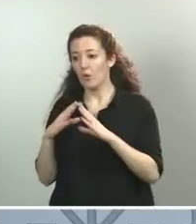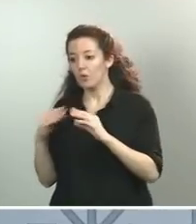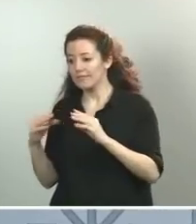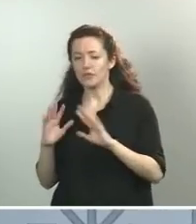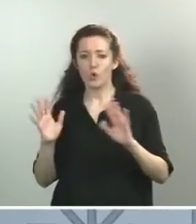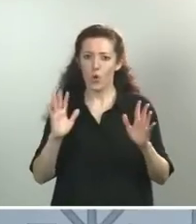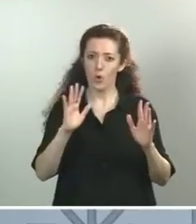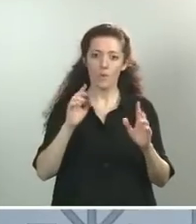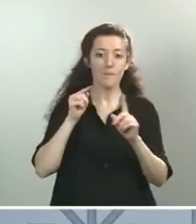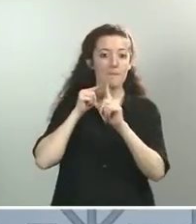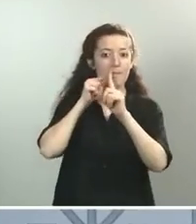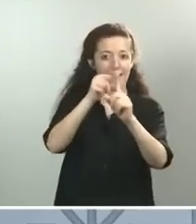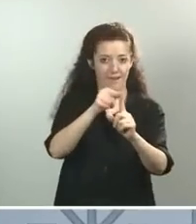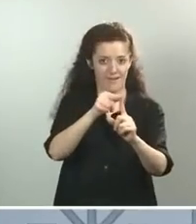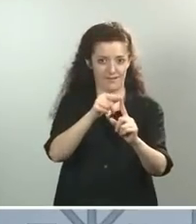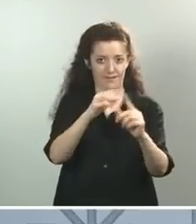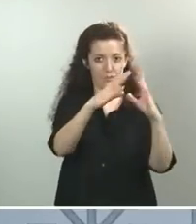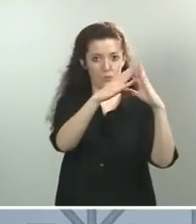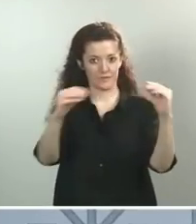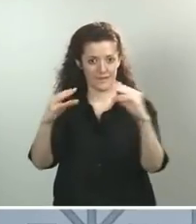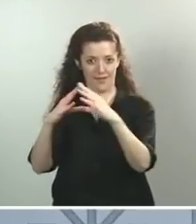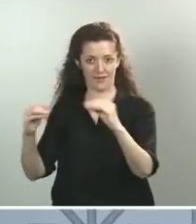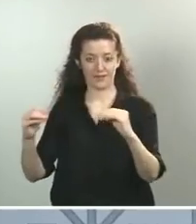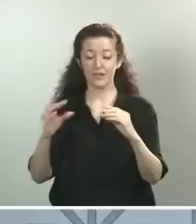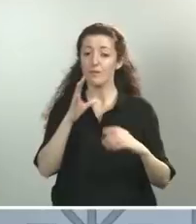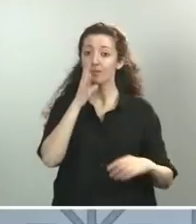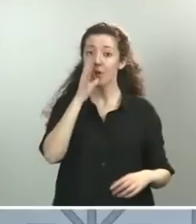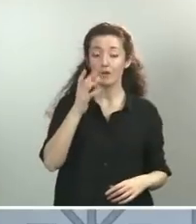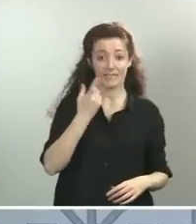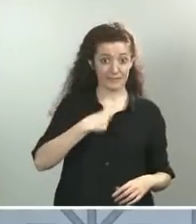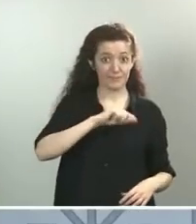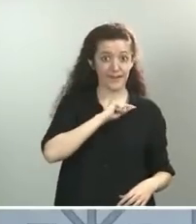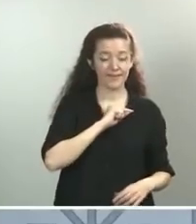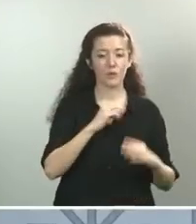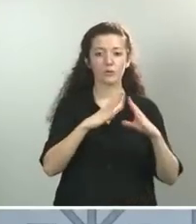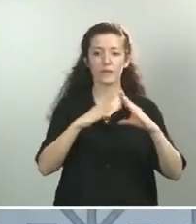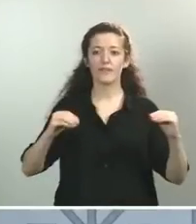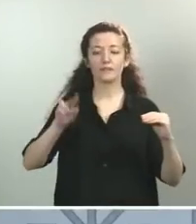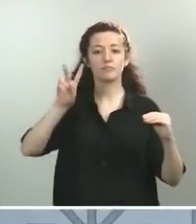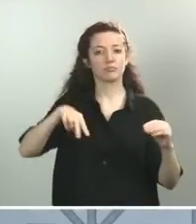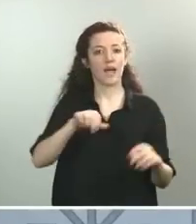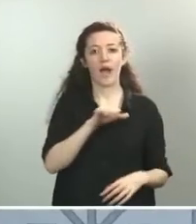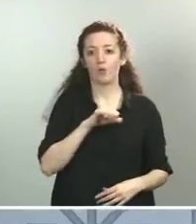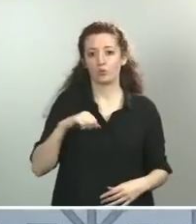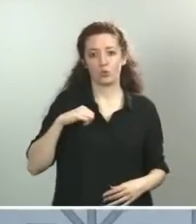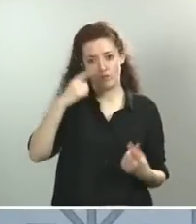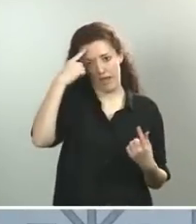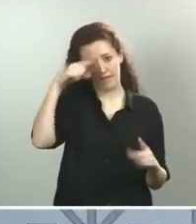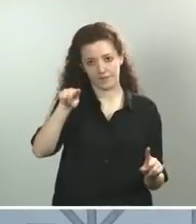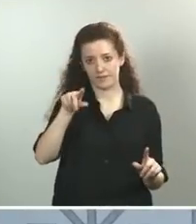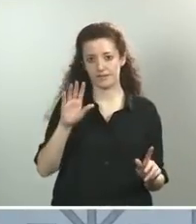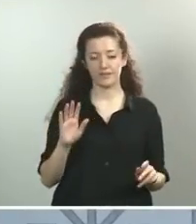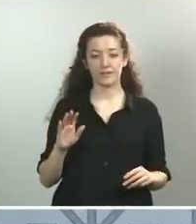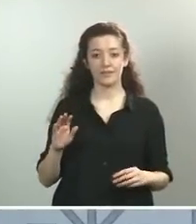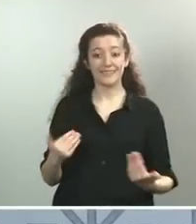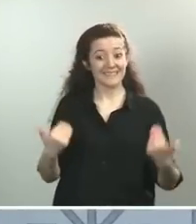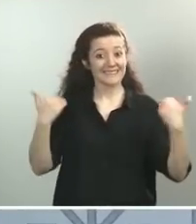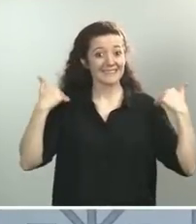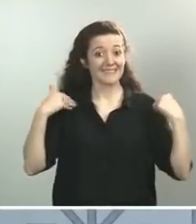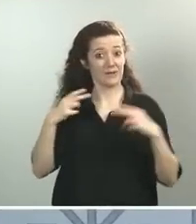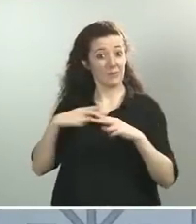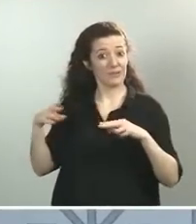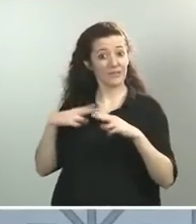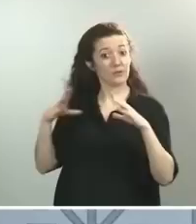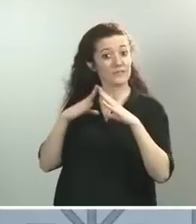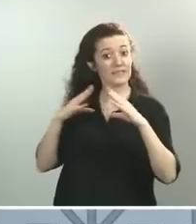no nosso país, as universidades son autónomas e que as competencias de política universitaria están transferidas ás